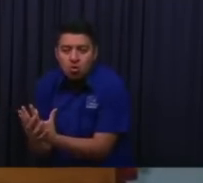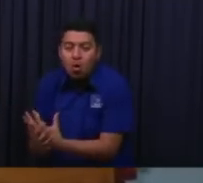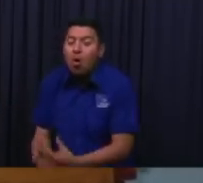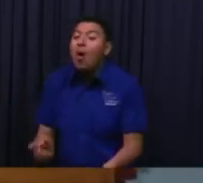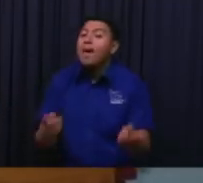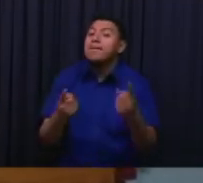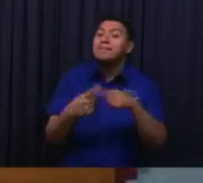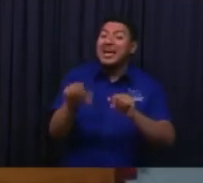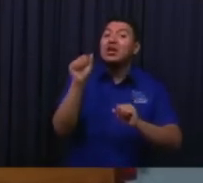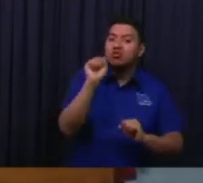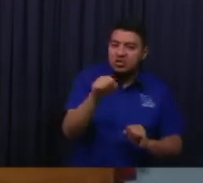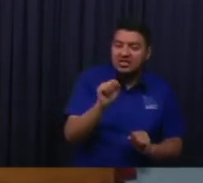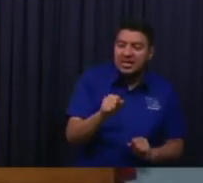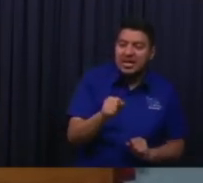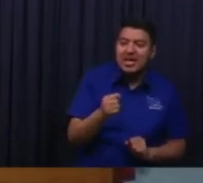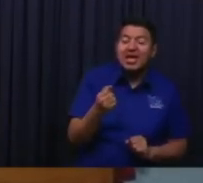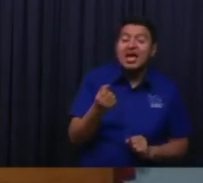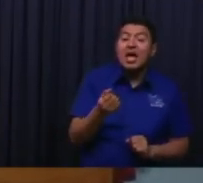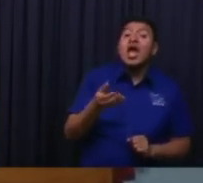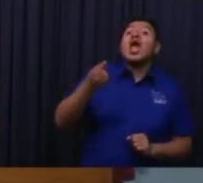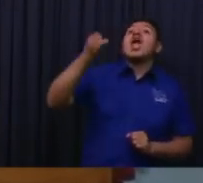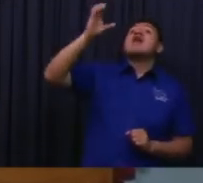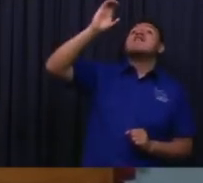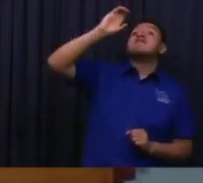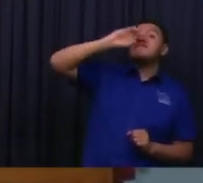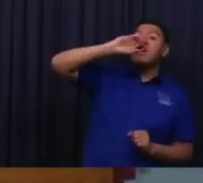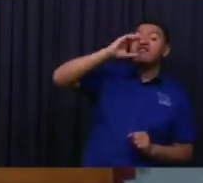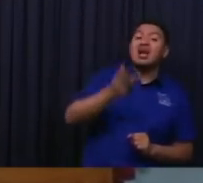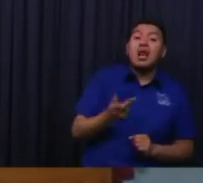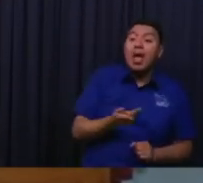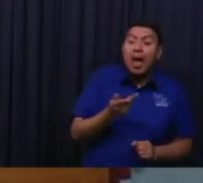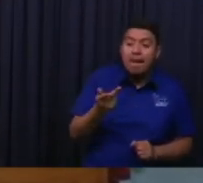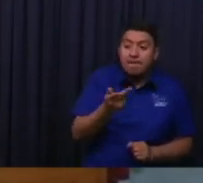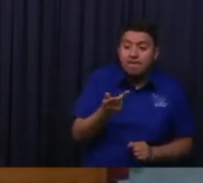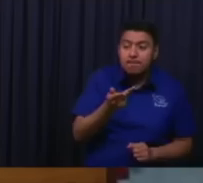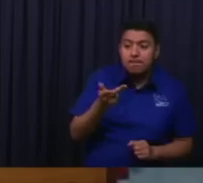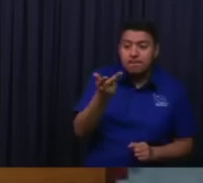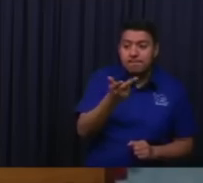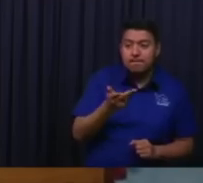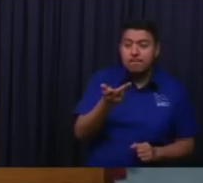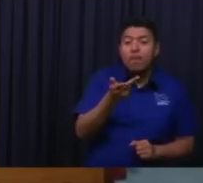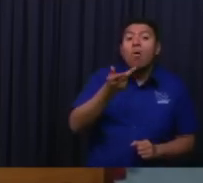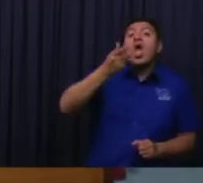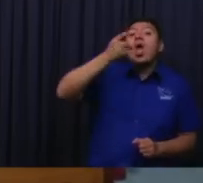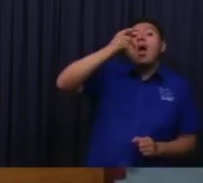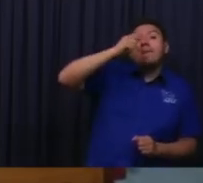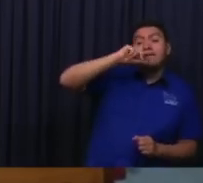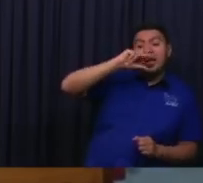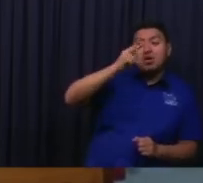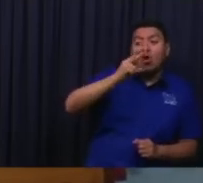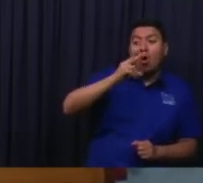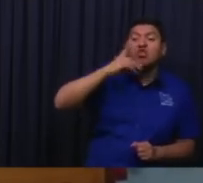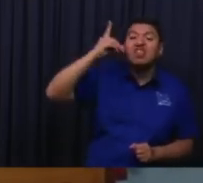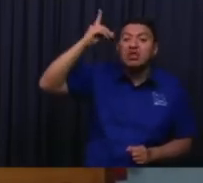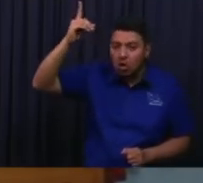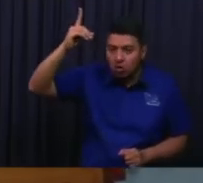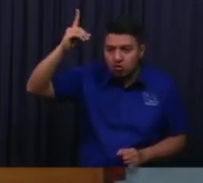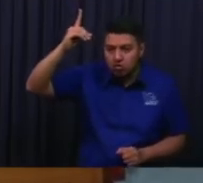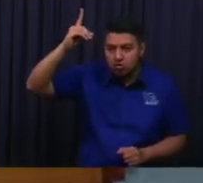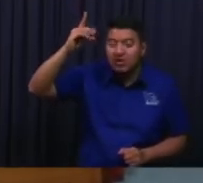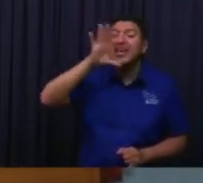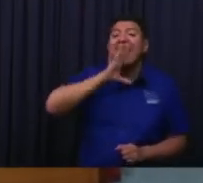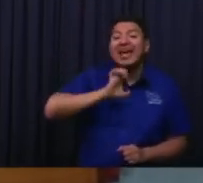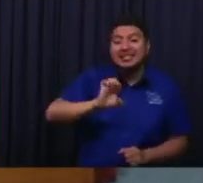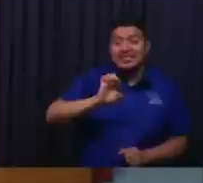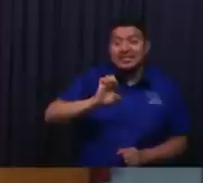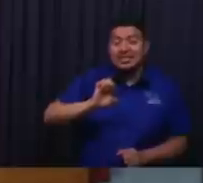homologación entre la llenura del Espíritu Santo y los efectos del vino de Dios, ¿verdad? Entonces, en base